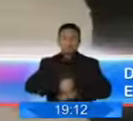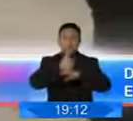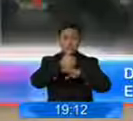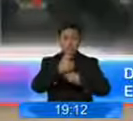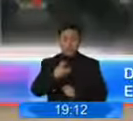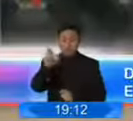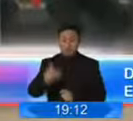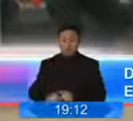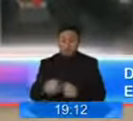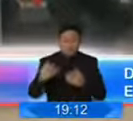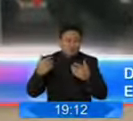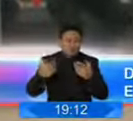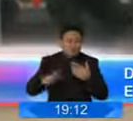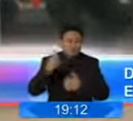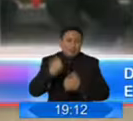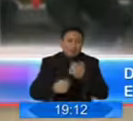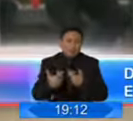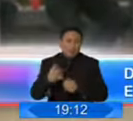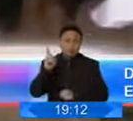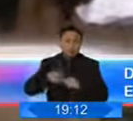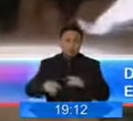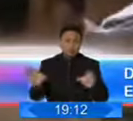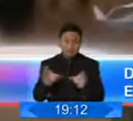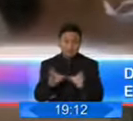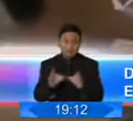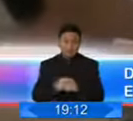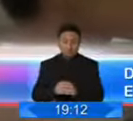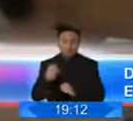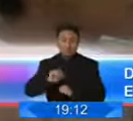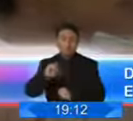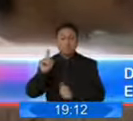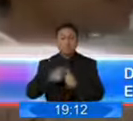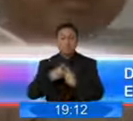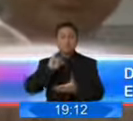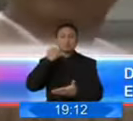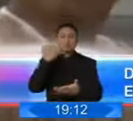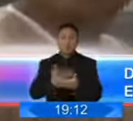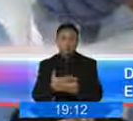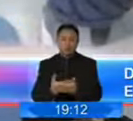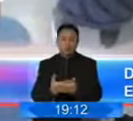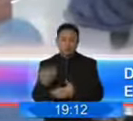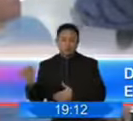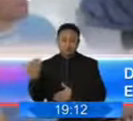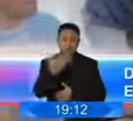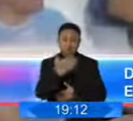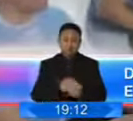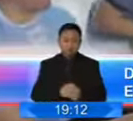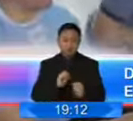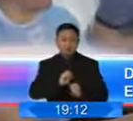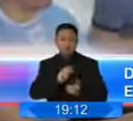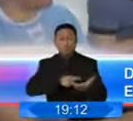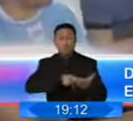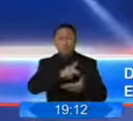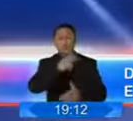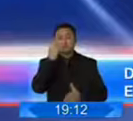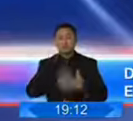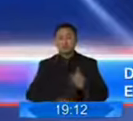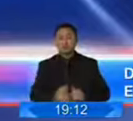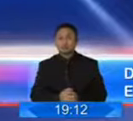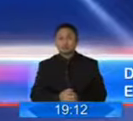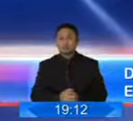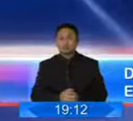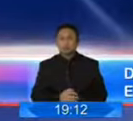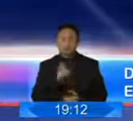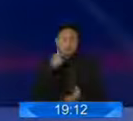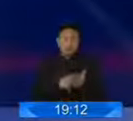las personas que por alguna razón no pudieron obtener su certificado deberán justificar su inasistencia a sufragar o a su vez cancelar la multa. Entre